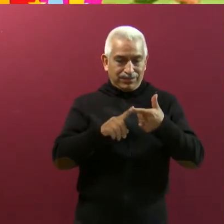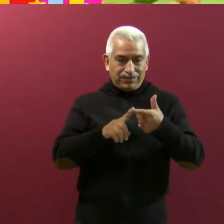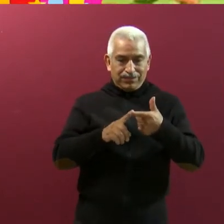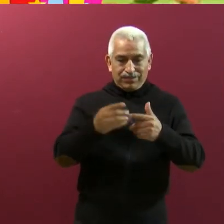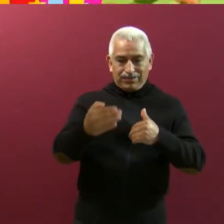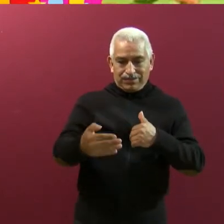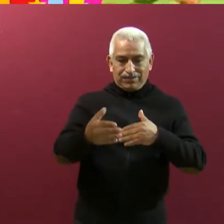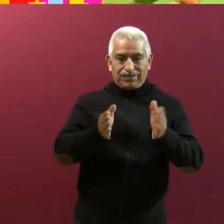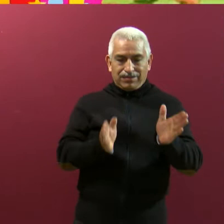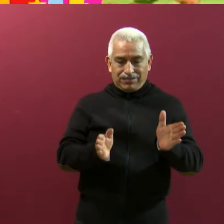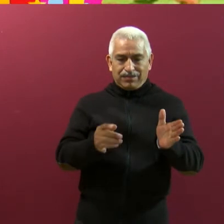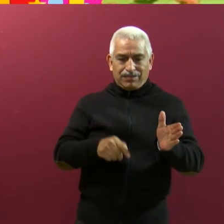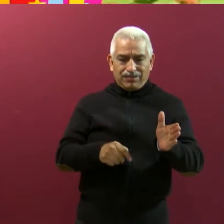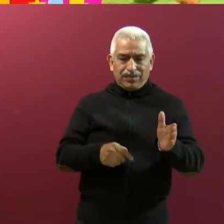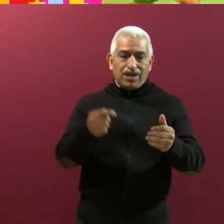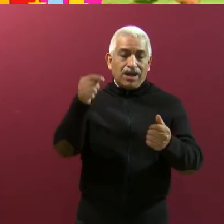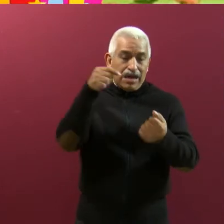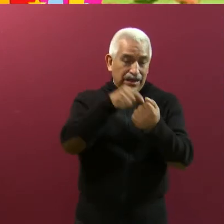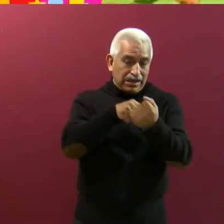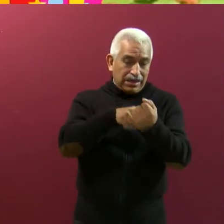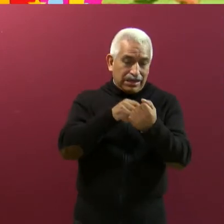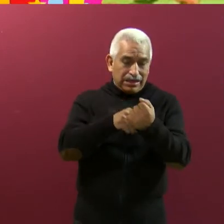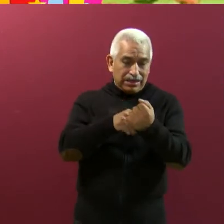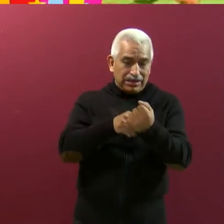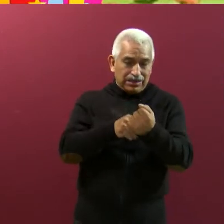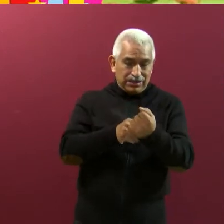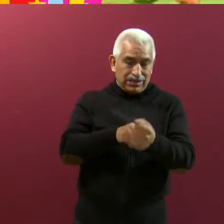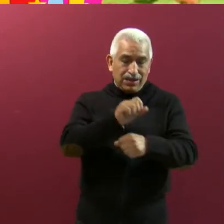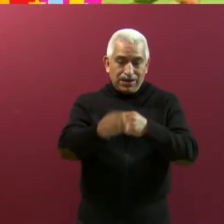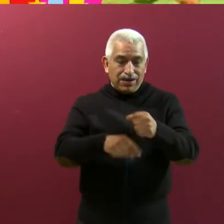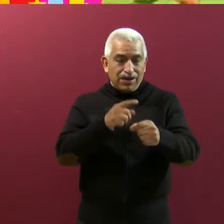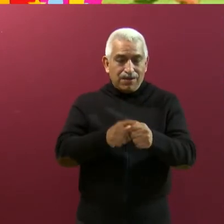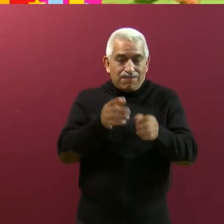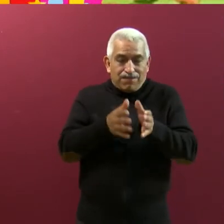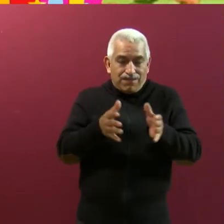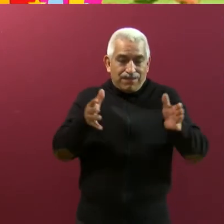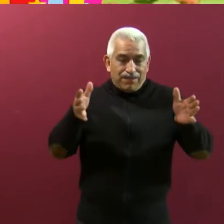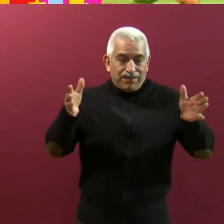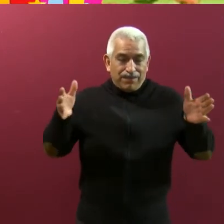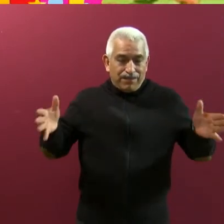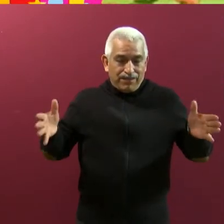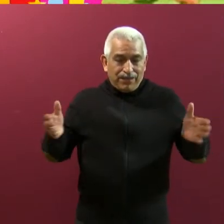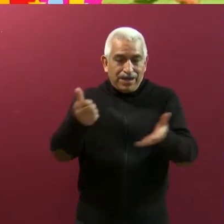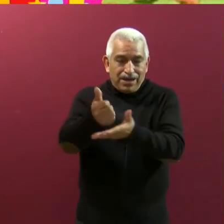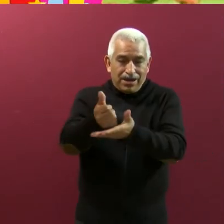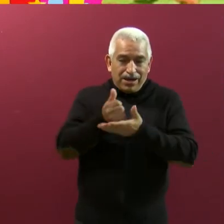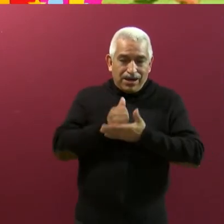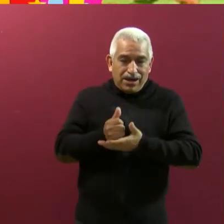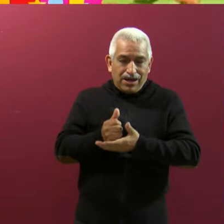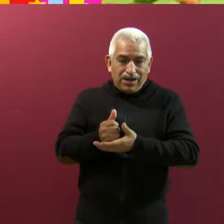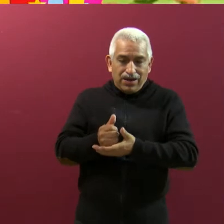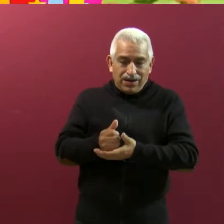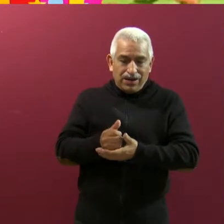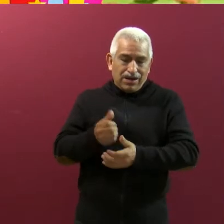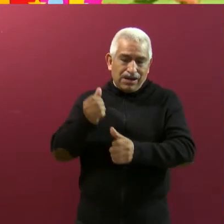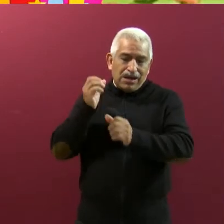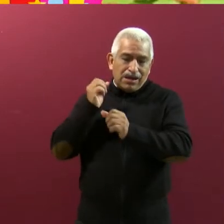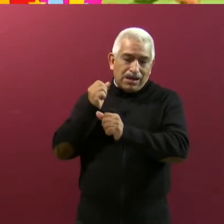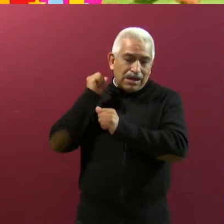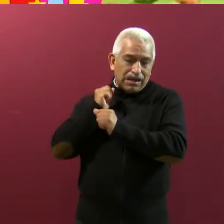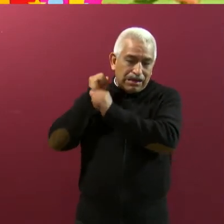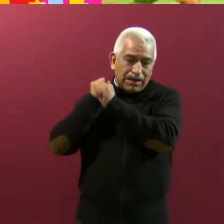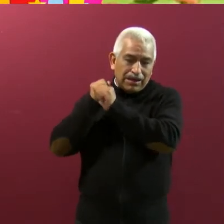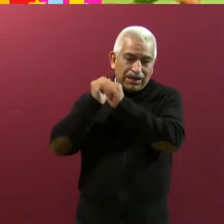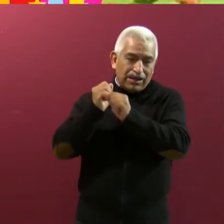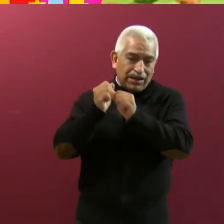esta cajita se encuentra un animal grande que nos ayuda a transportarnos y corre muy